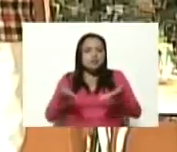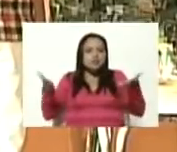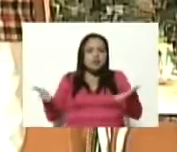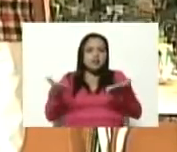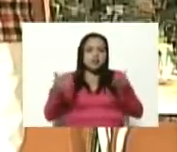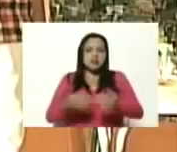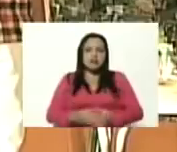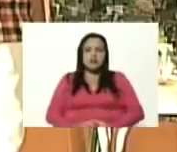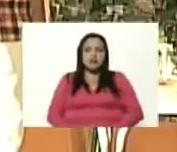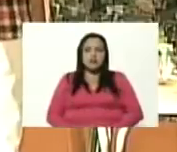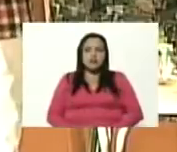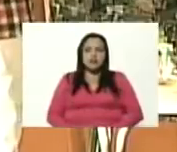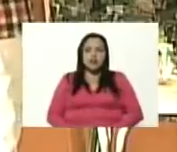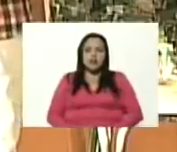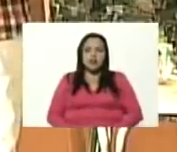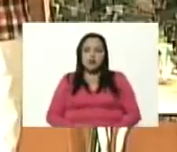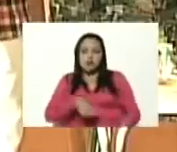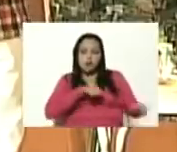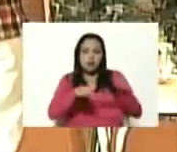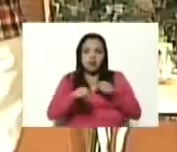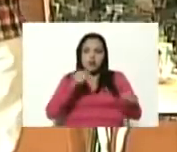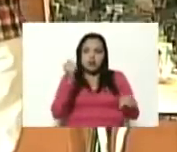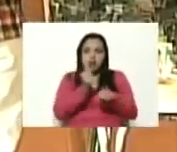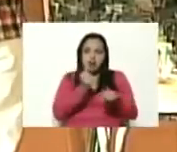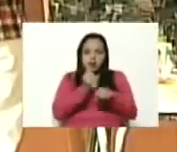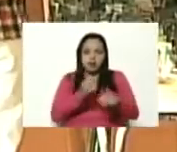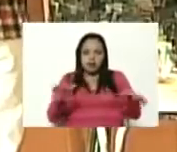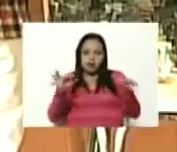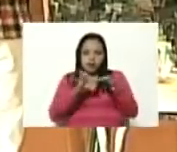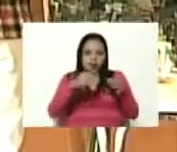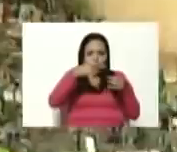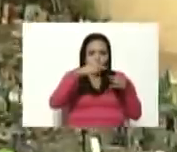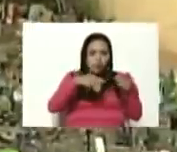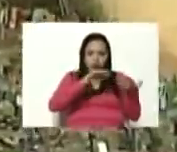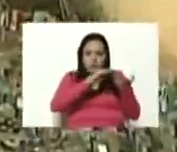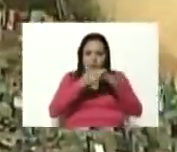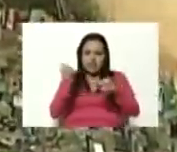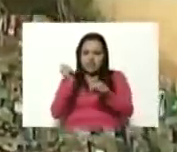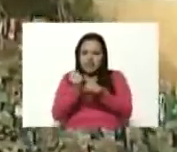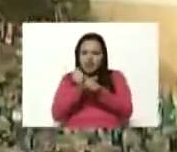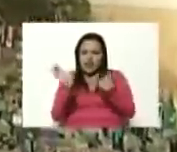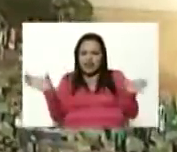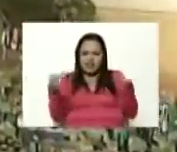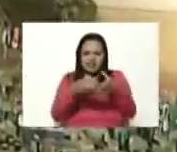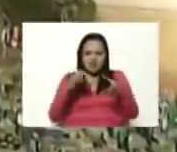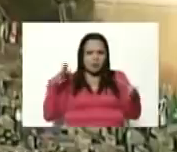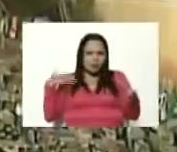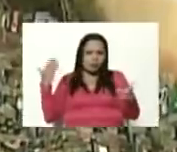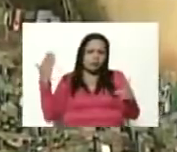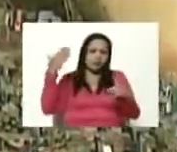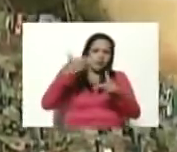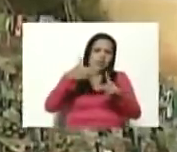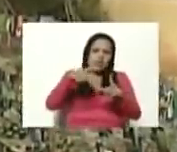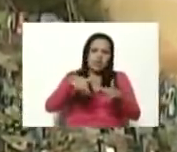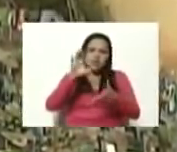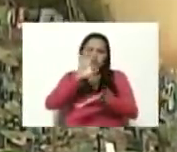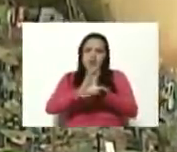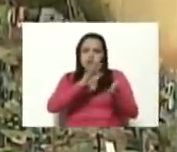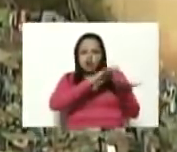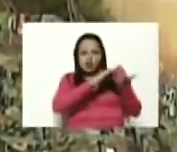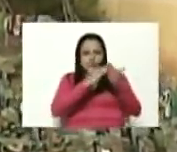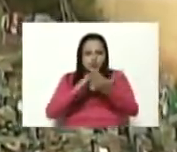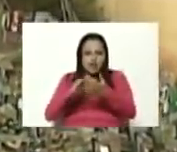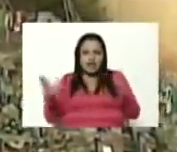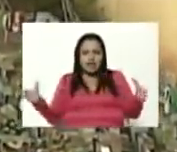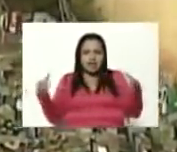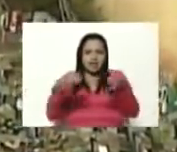EPSDC de transporte en unidad con las otras comunas. Estamos trabajando en equipo para llegar a esa ciudad comunal en